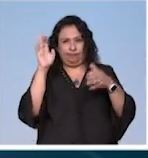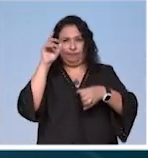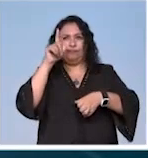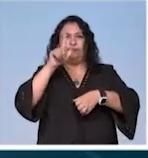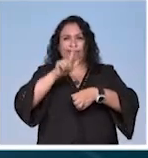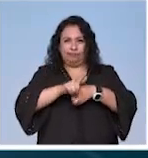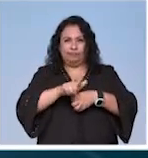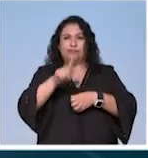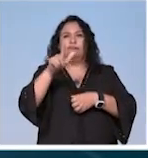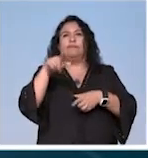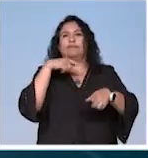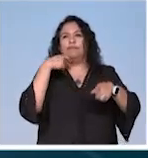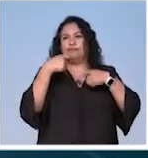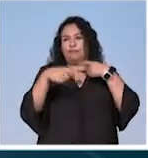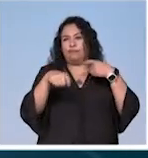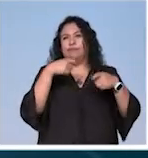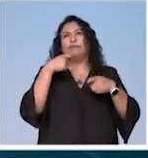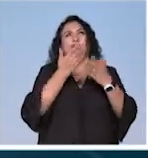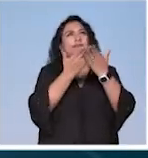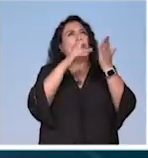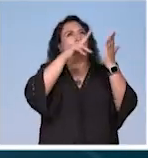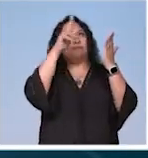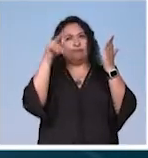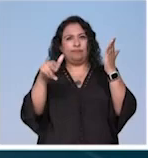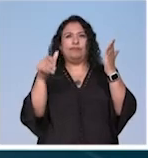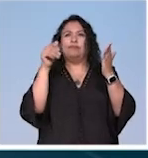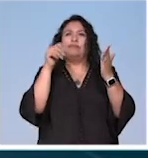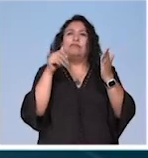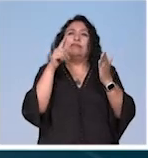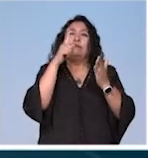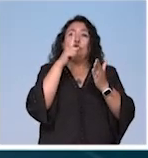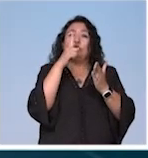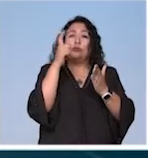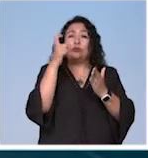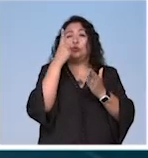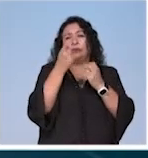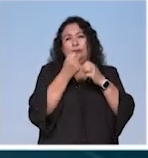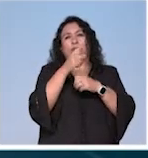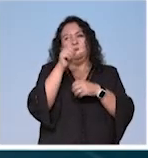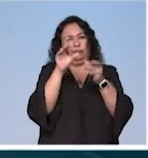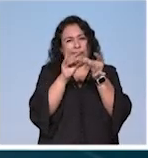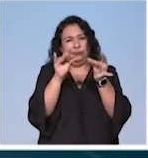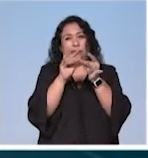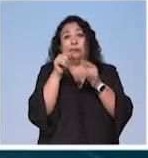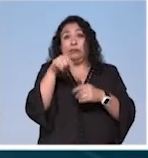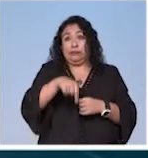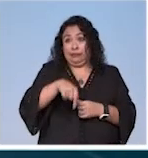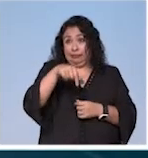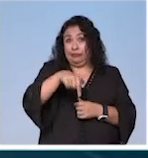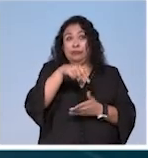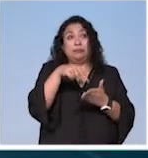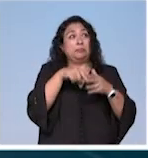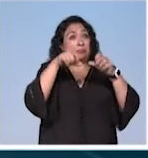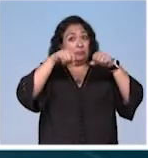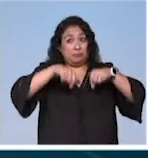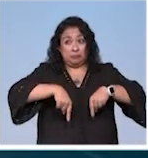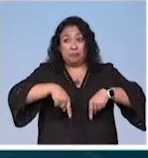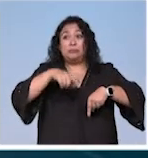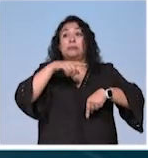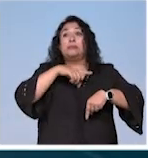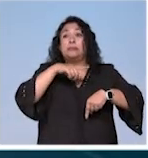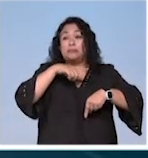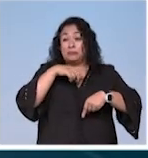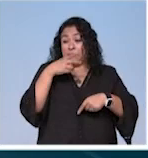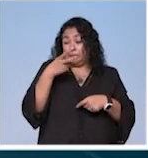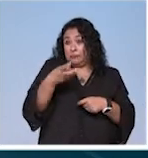cultural plástico que es el muralismo y del cual hablamos 101 años después, es que aquí en este lugar está este